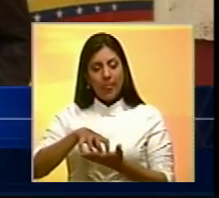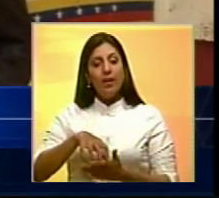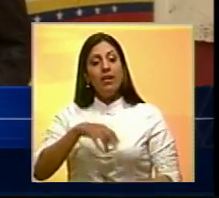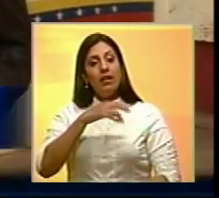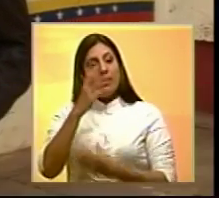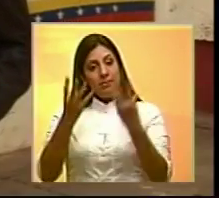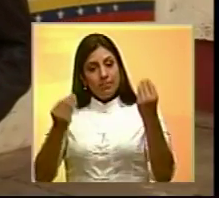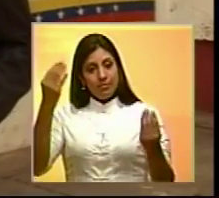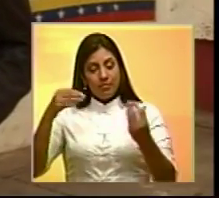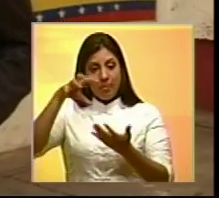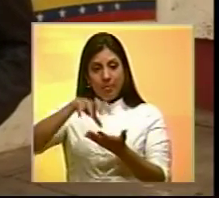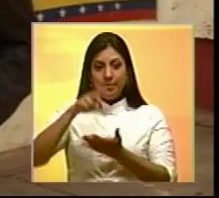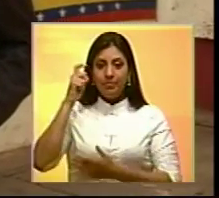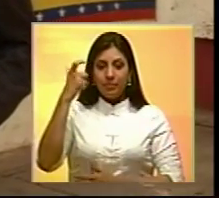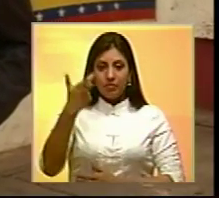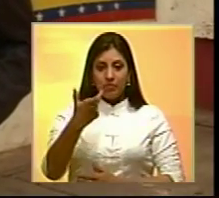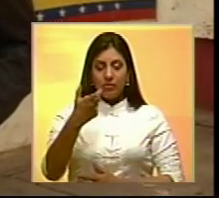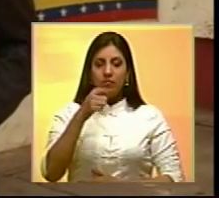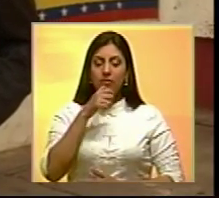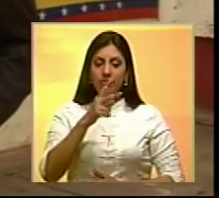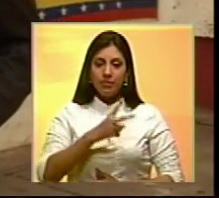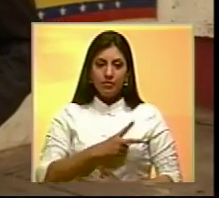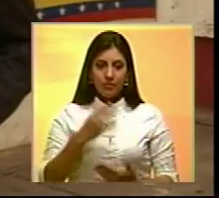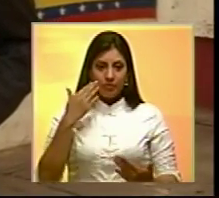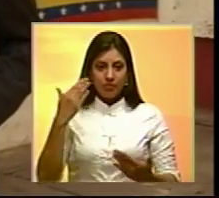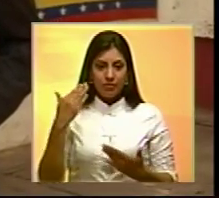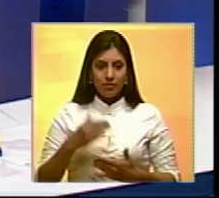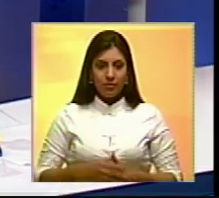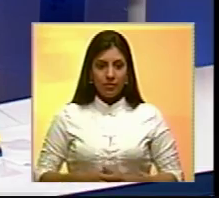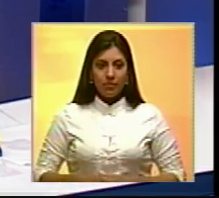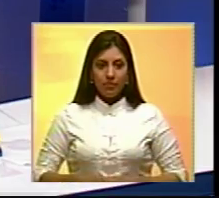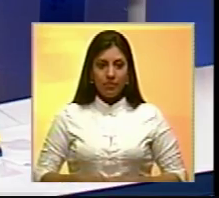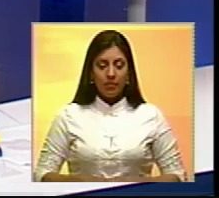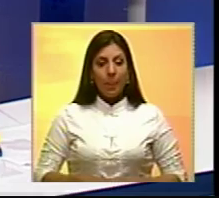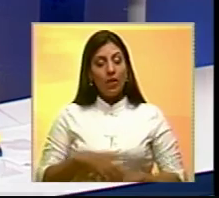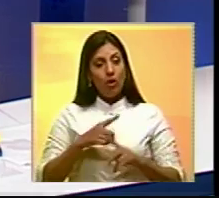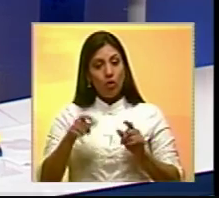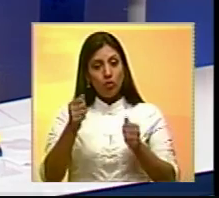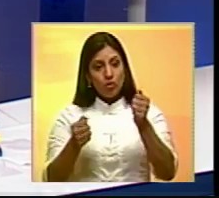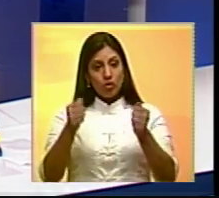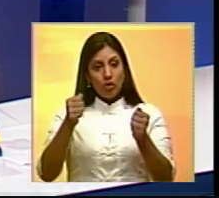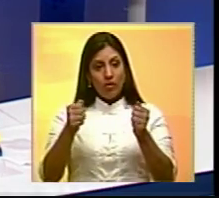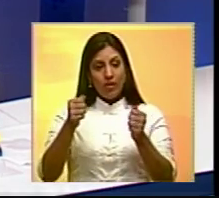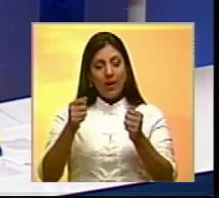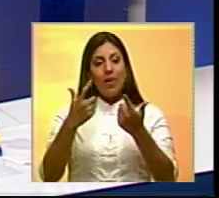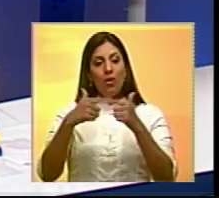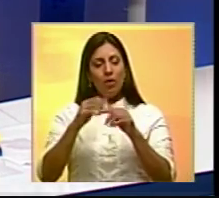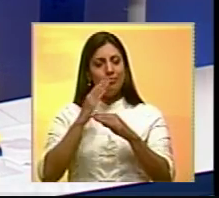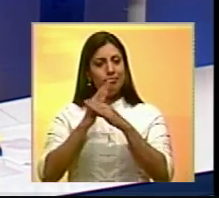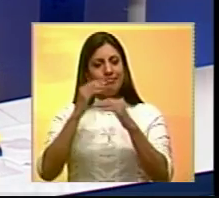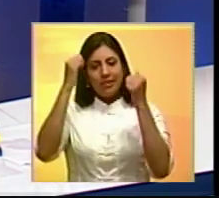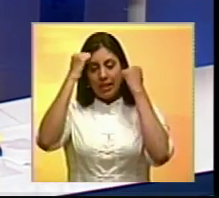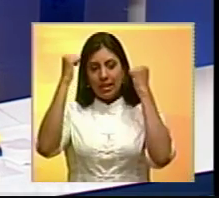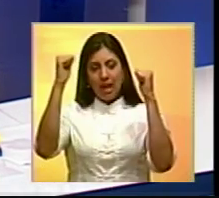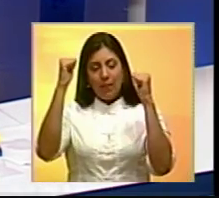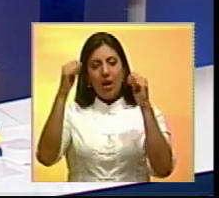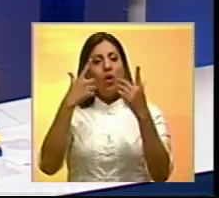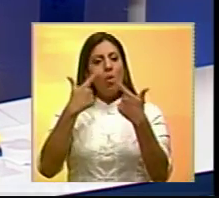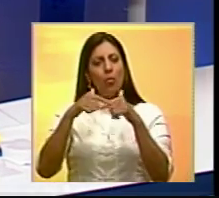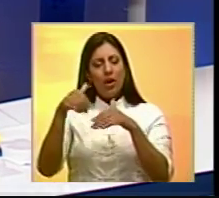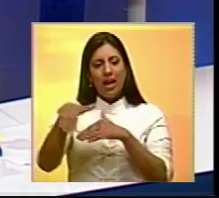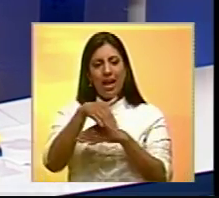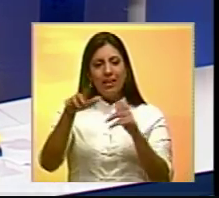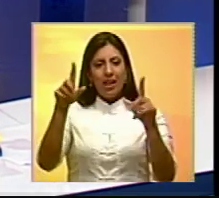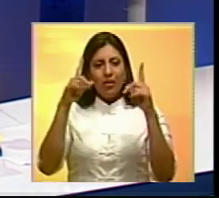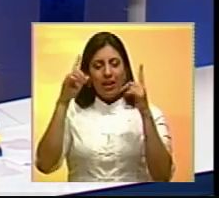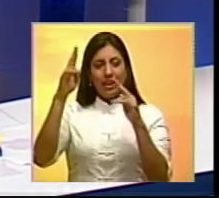San Juan de los Morros, en el estado Guárico, Eliezer Hernández, Noticiero Venevisión. Conductores de volteos paralizaron sus labores y trancaron parcialmente la